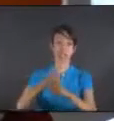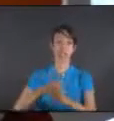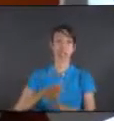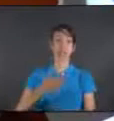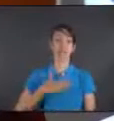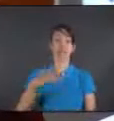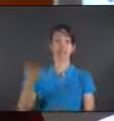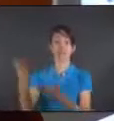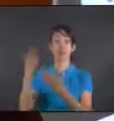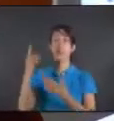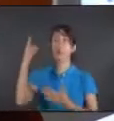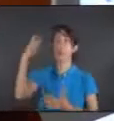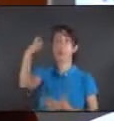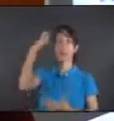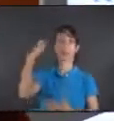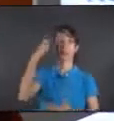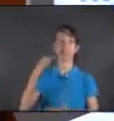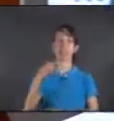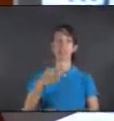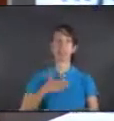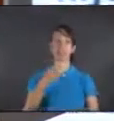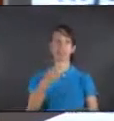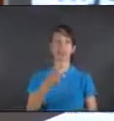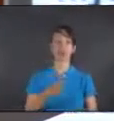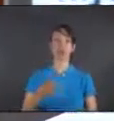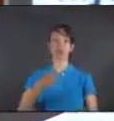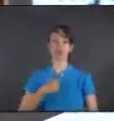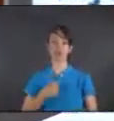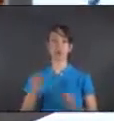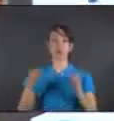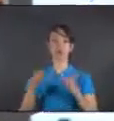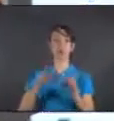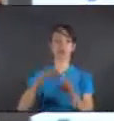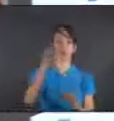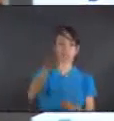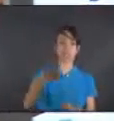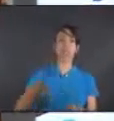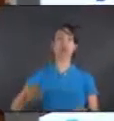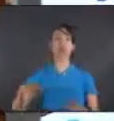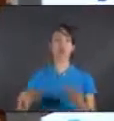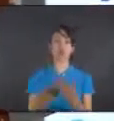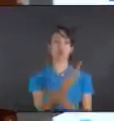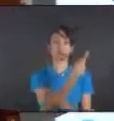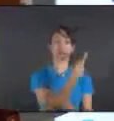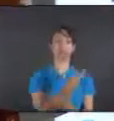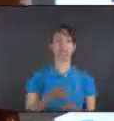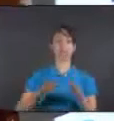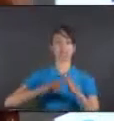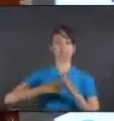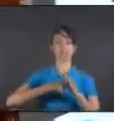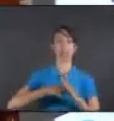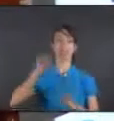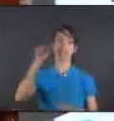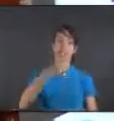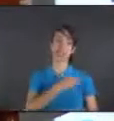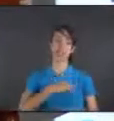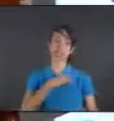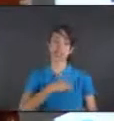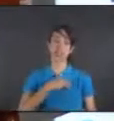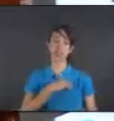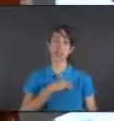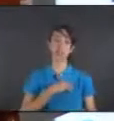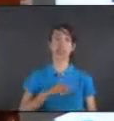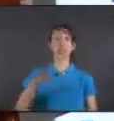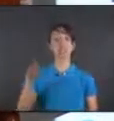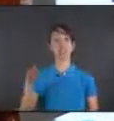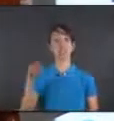el primer día. Hermano, y no he logrado entender la plenitud de la profecía que el Señor me dio esa vez. Y hoy digo, oh,